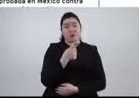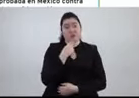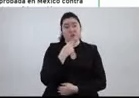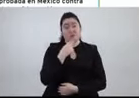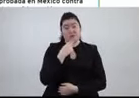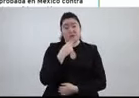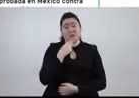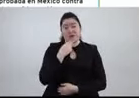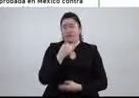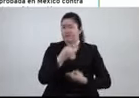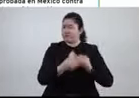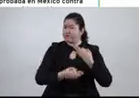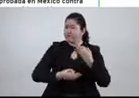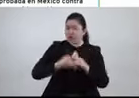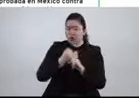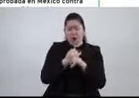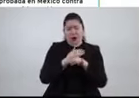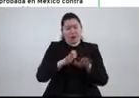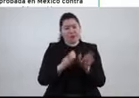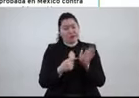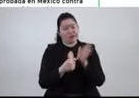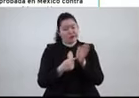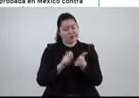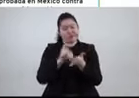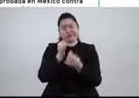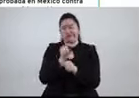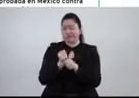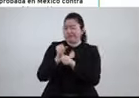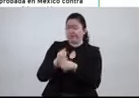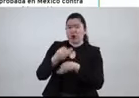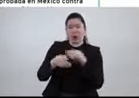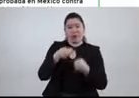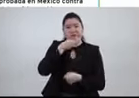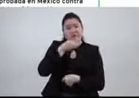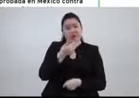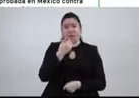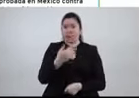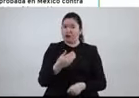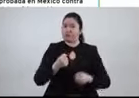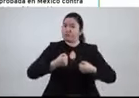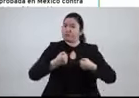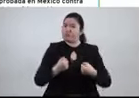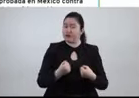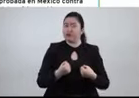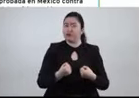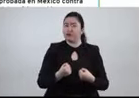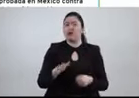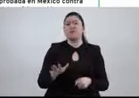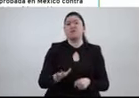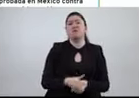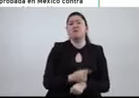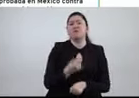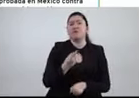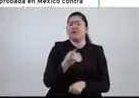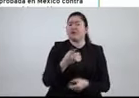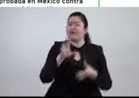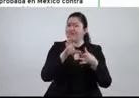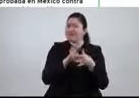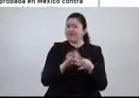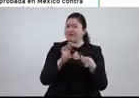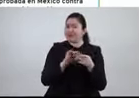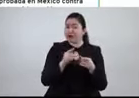la bibliografía, todos los estudios nos muestran una gran eficacia y una gran seguridad. Y lo digo esto para que nuestras maestras